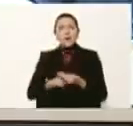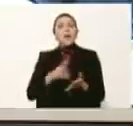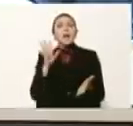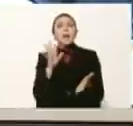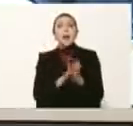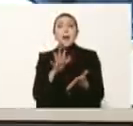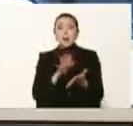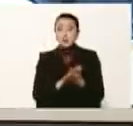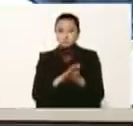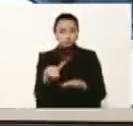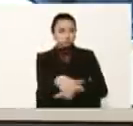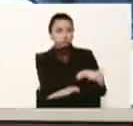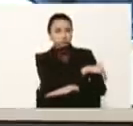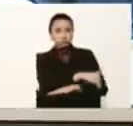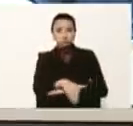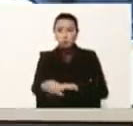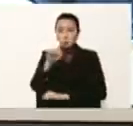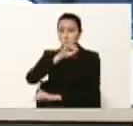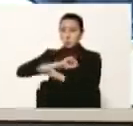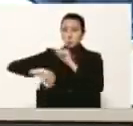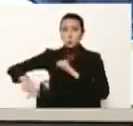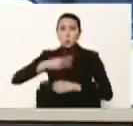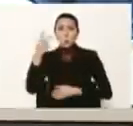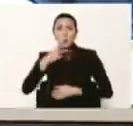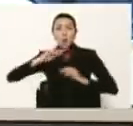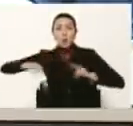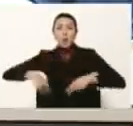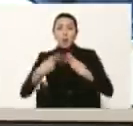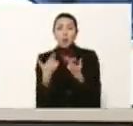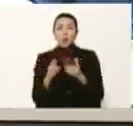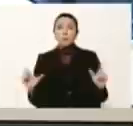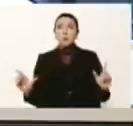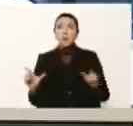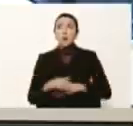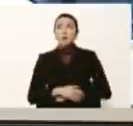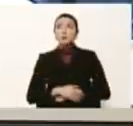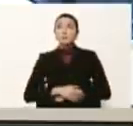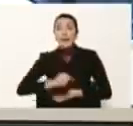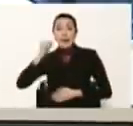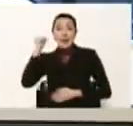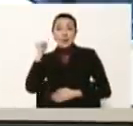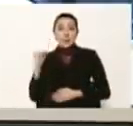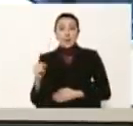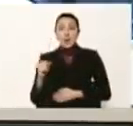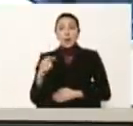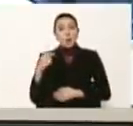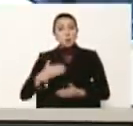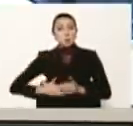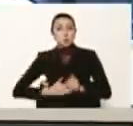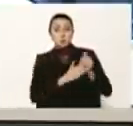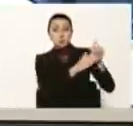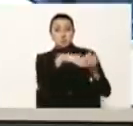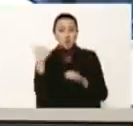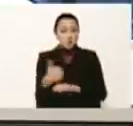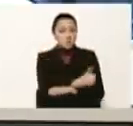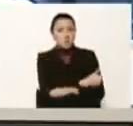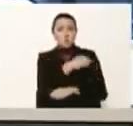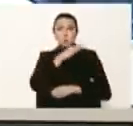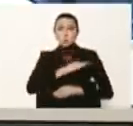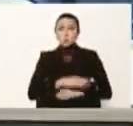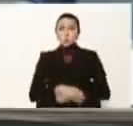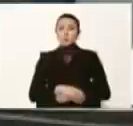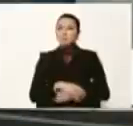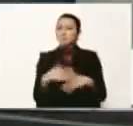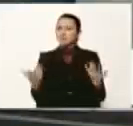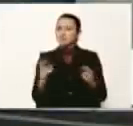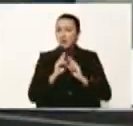pacíficamente contra las políticas neoliberales, contra el asesinato de sus líderes sociales. Y la respuesta que encontraron